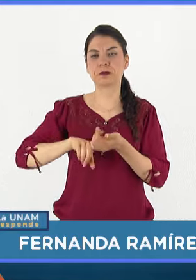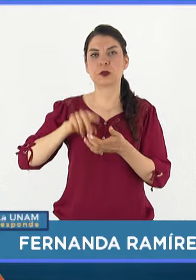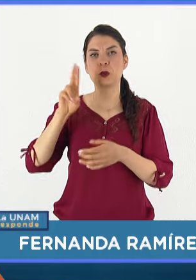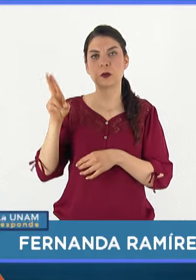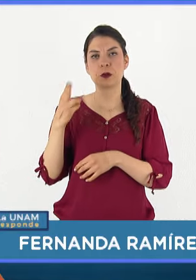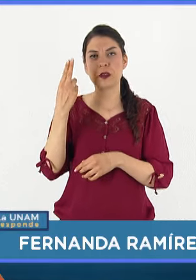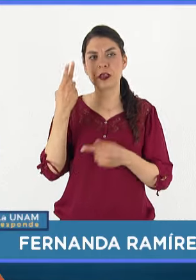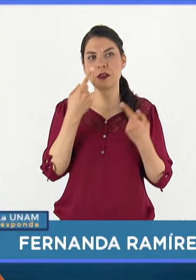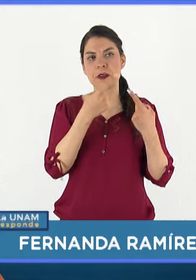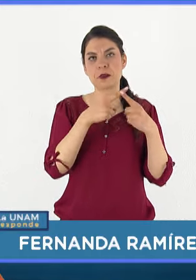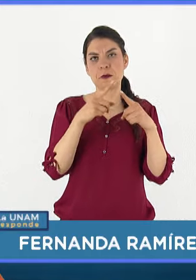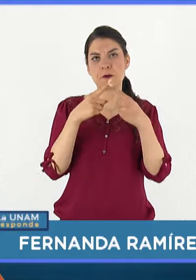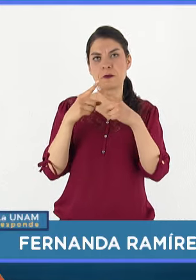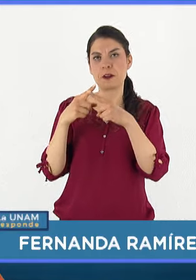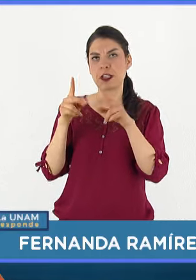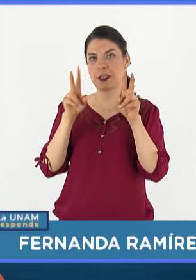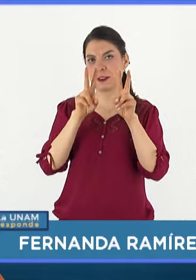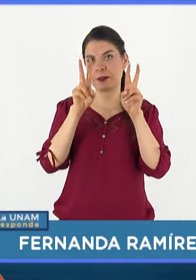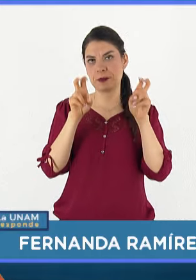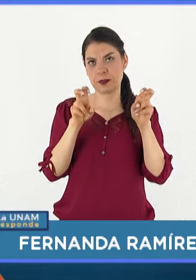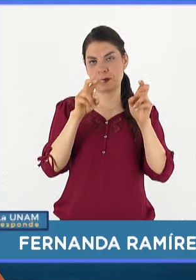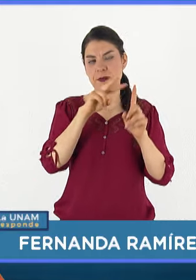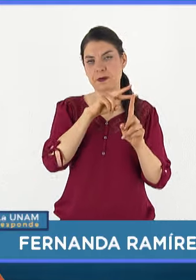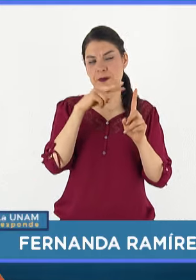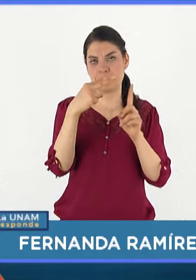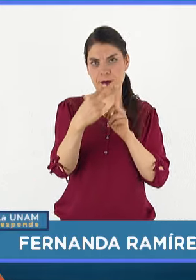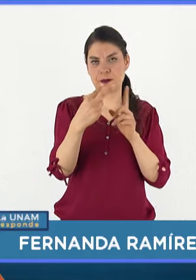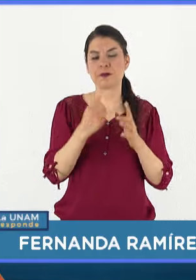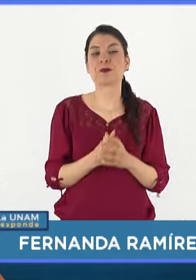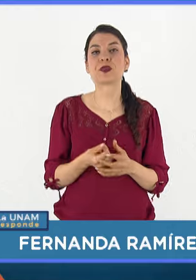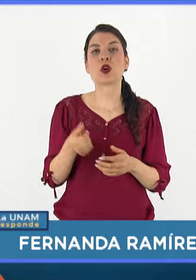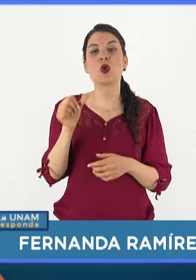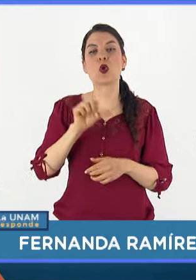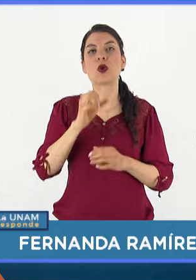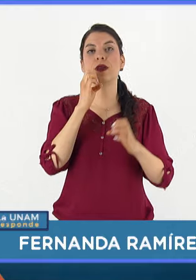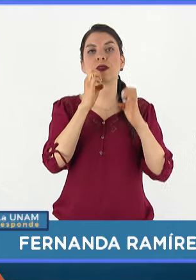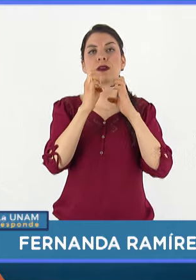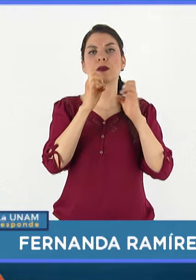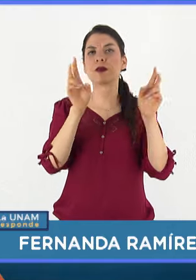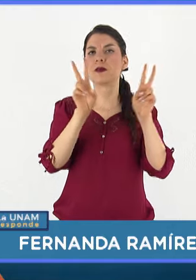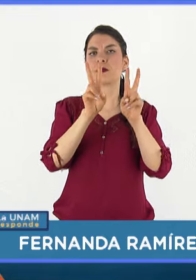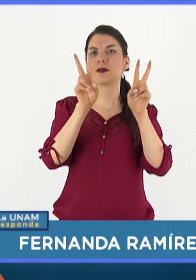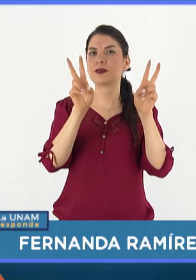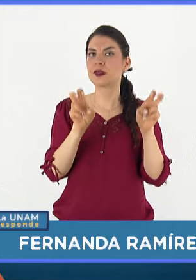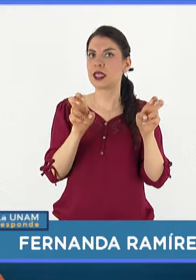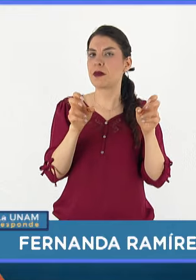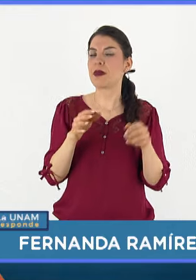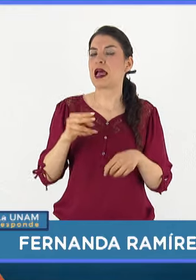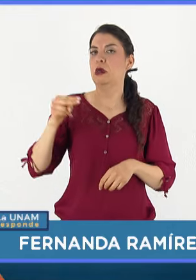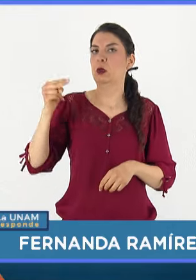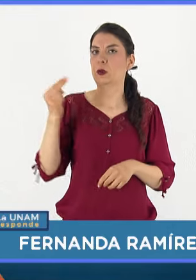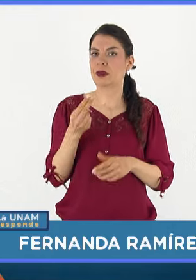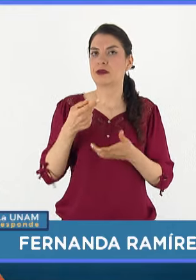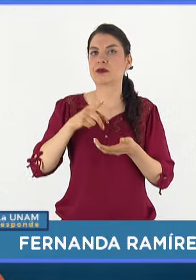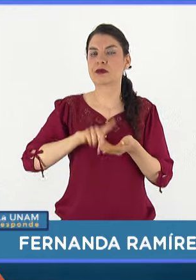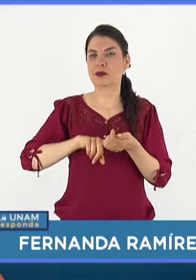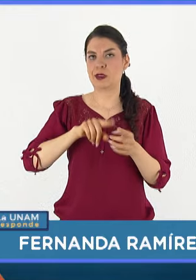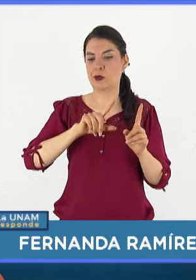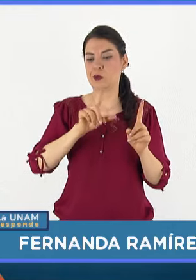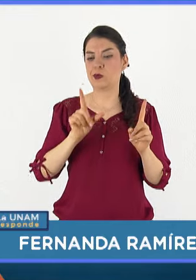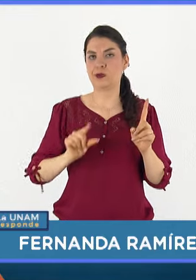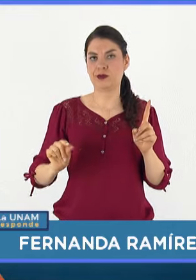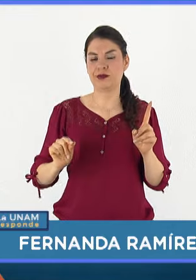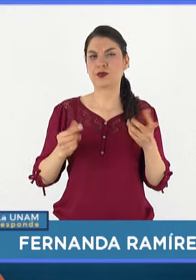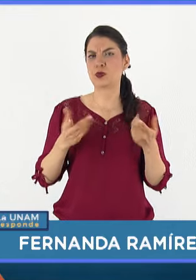diferent perspectivas y áreas del conocimiento en la entrevista de hoy hablaremos sobre uno de los temas más urgentes en nuestro país que es la